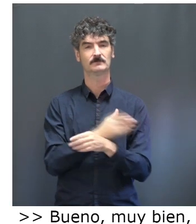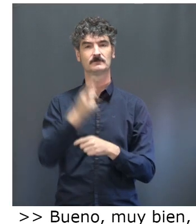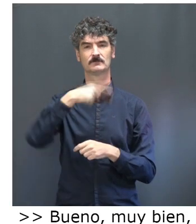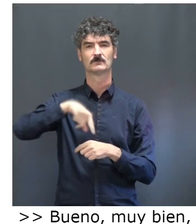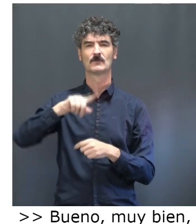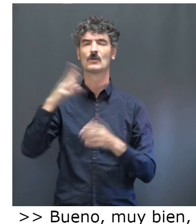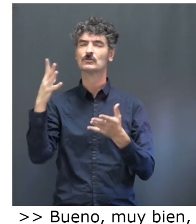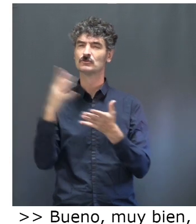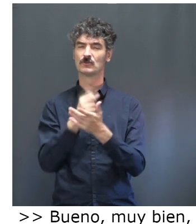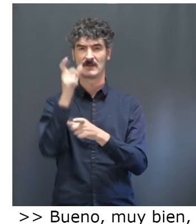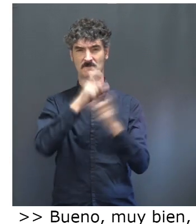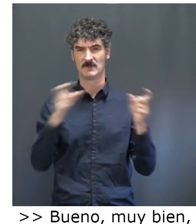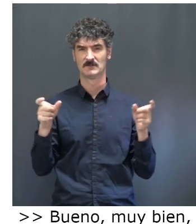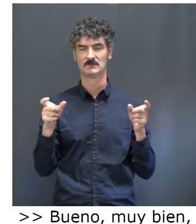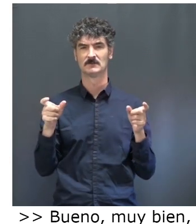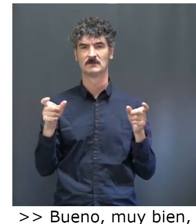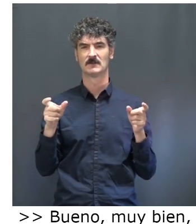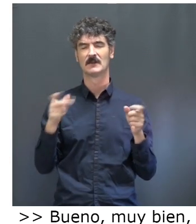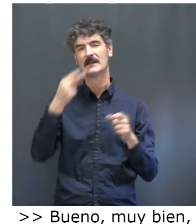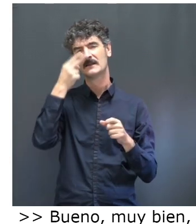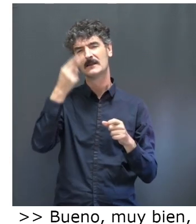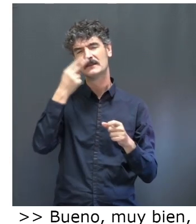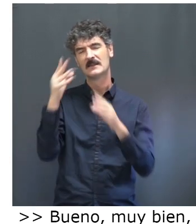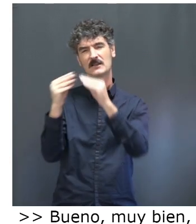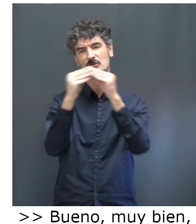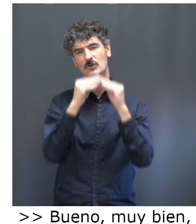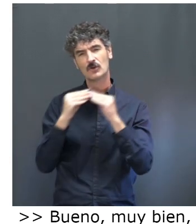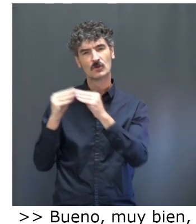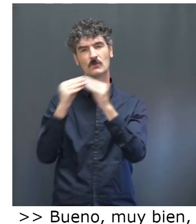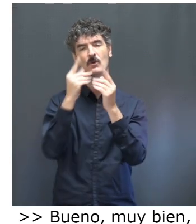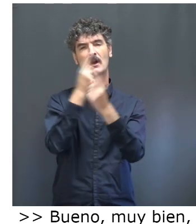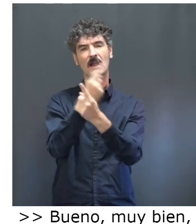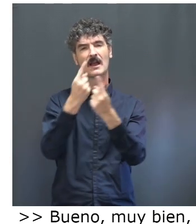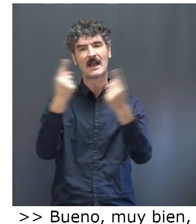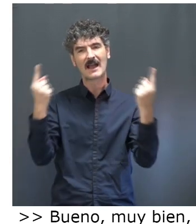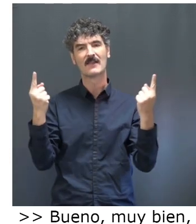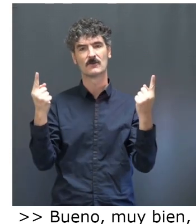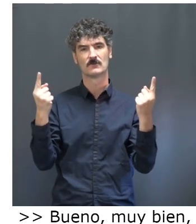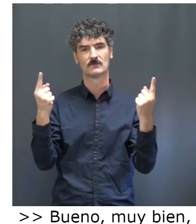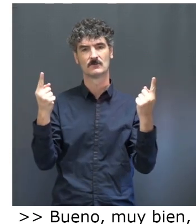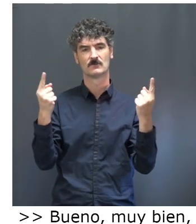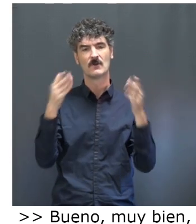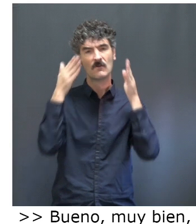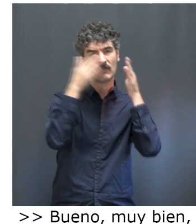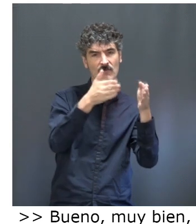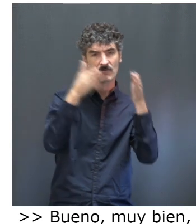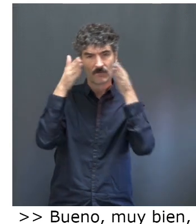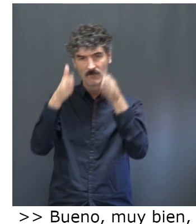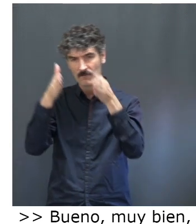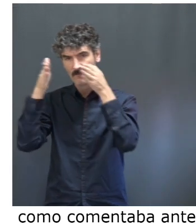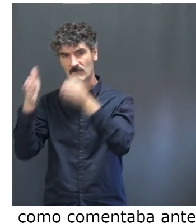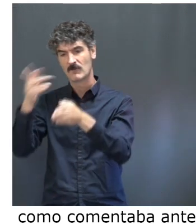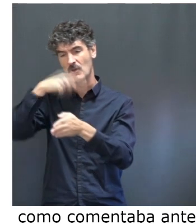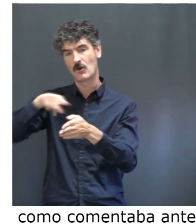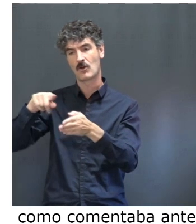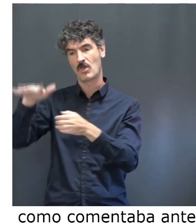todos tenemos un interés común y cada una lo abordáis desde el